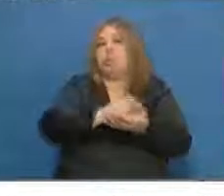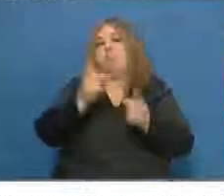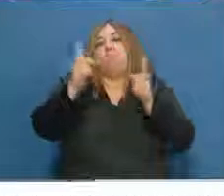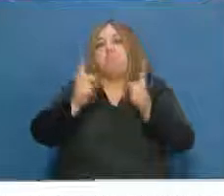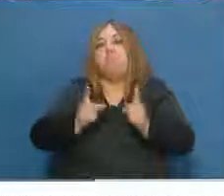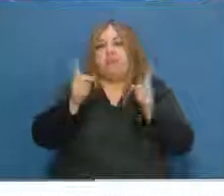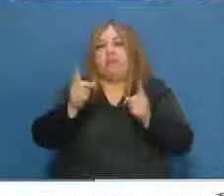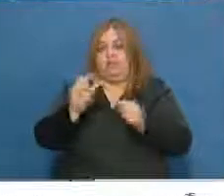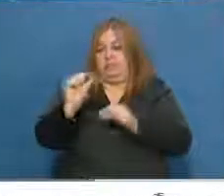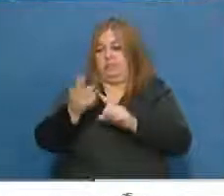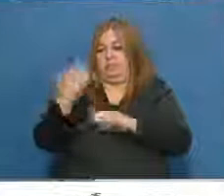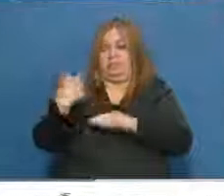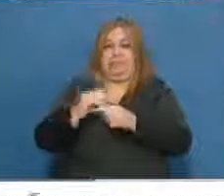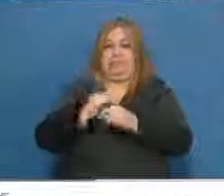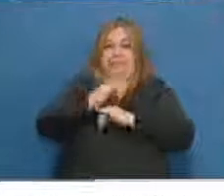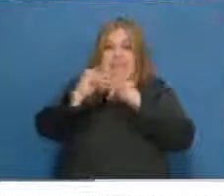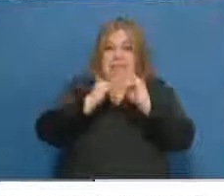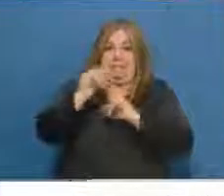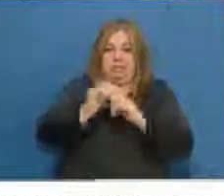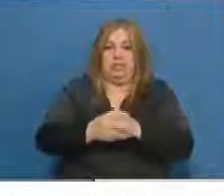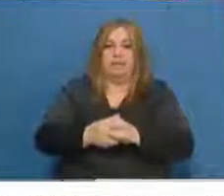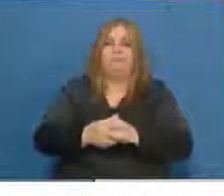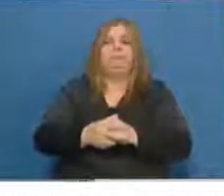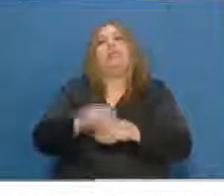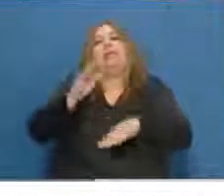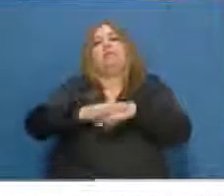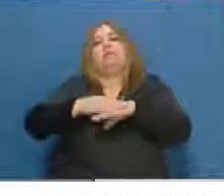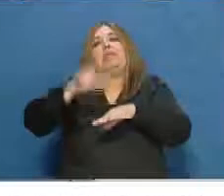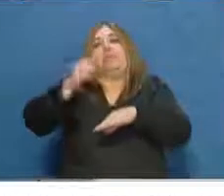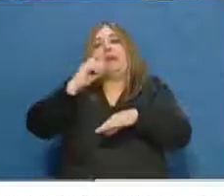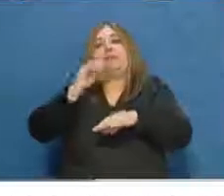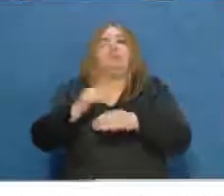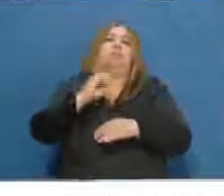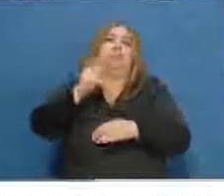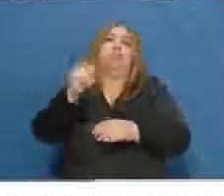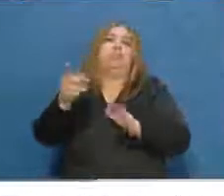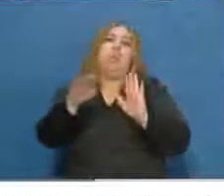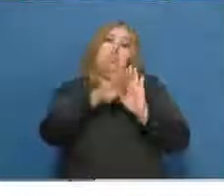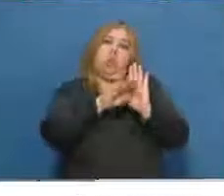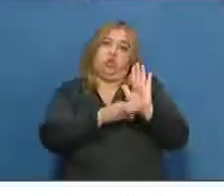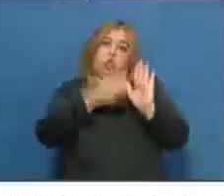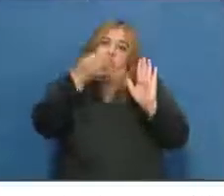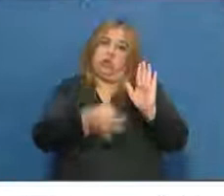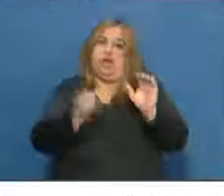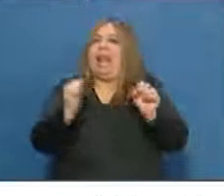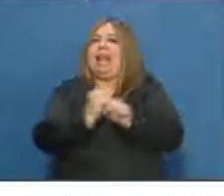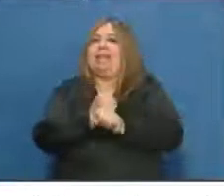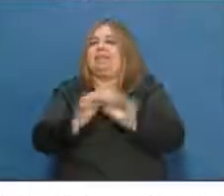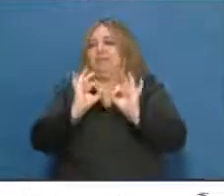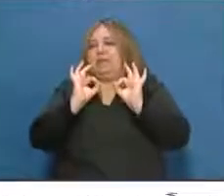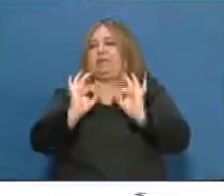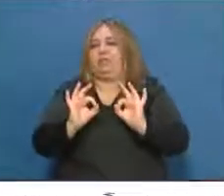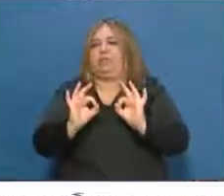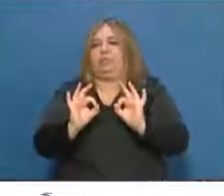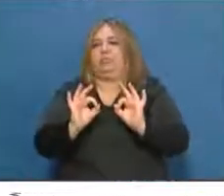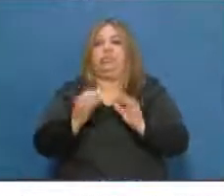las últimas horas. Mario. Sí, ¿qué tal, Daniela? Porque dicen ellos ya tener un protocolo listo para cuando se empiece a operar. No tienen fecha, no saben cuándo, pero dicen que ya